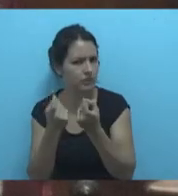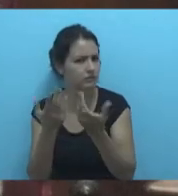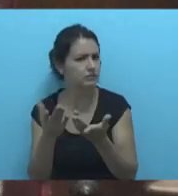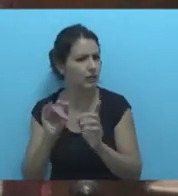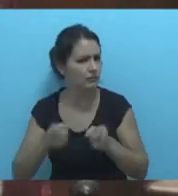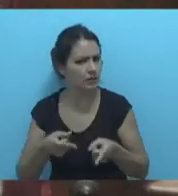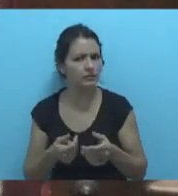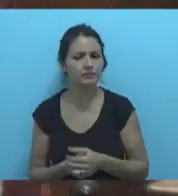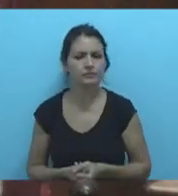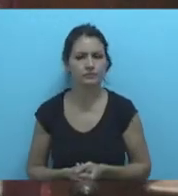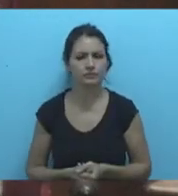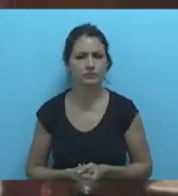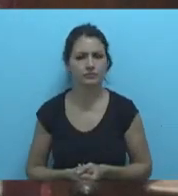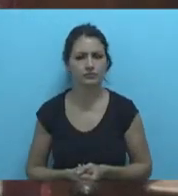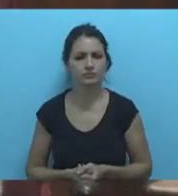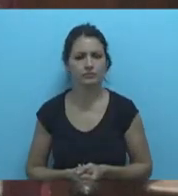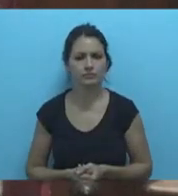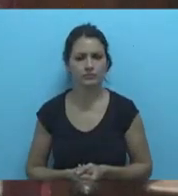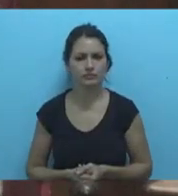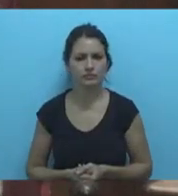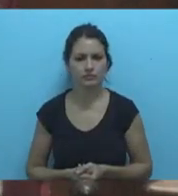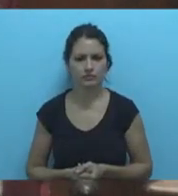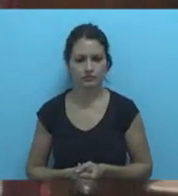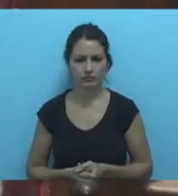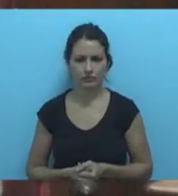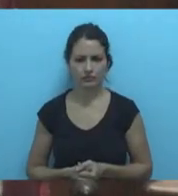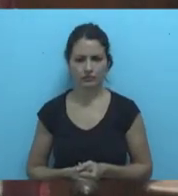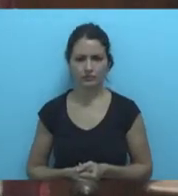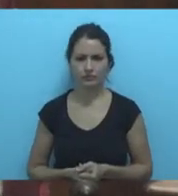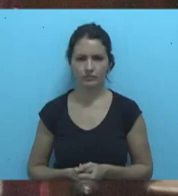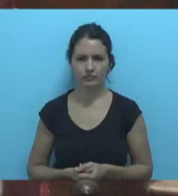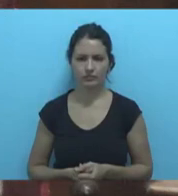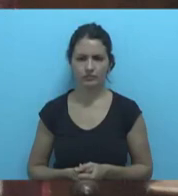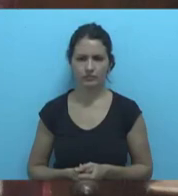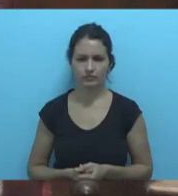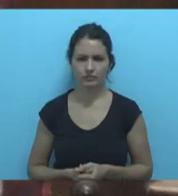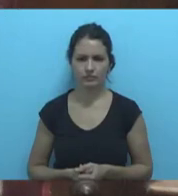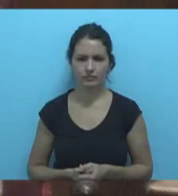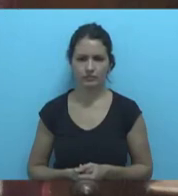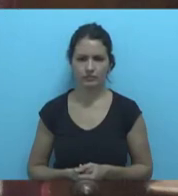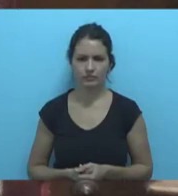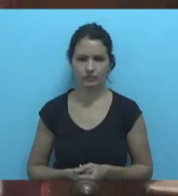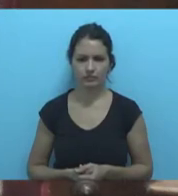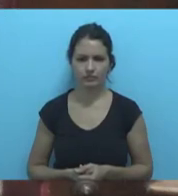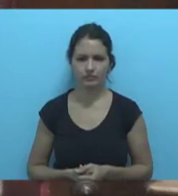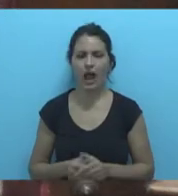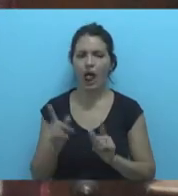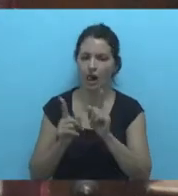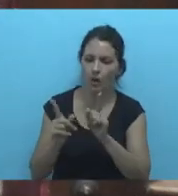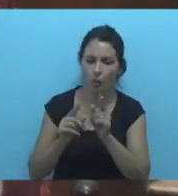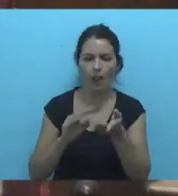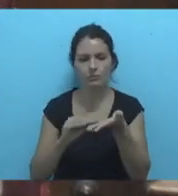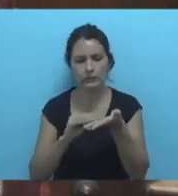del Banco de la Nación Argentina, y en gran parte la planteamos muchos de los miembros de la comisión. Yo no digo la totalidad porque sé que a lo mejor puede haber